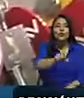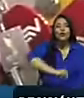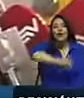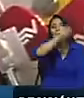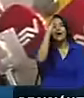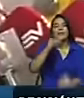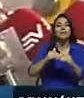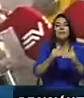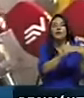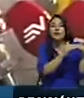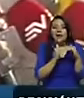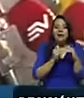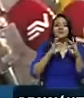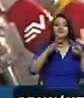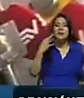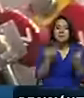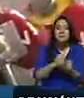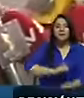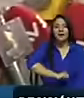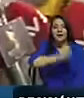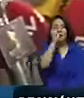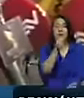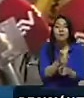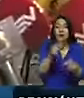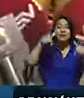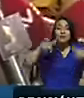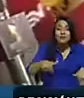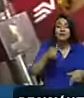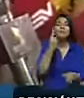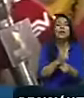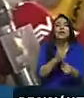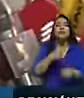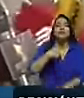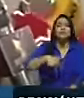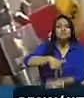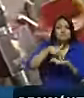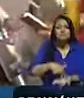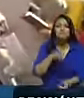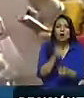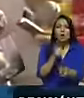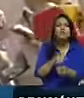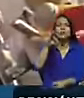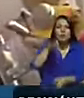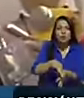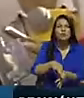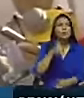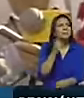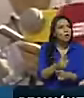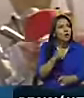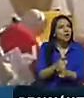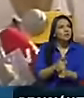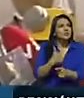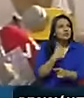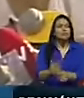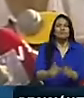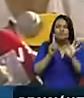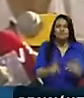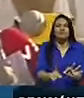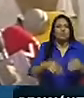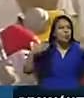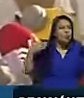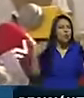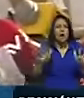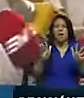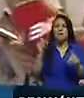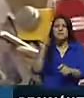Democracia de nuestra familias Por eso estoy aquí por eso estoy de pie por eso vine a votar por eso me he puesto adelante de todo lo que